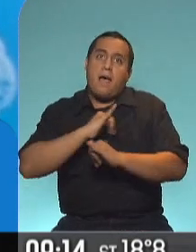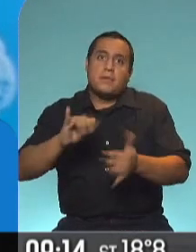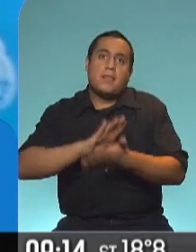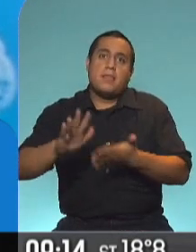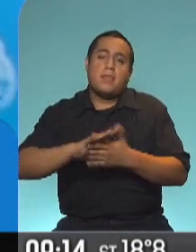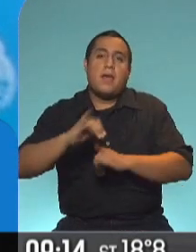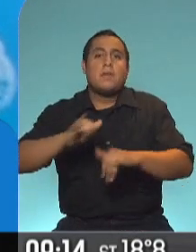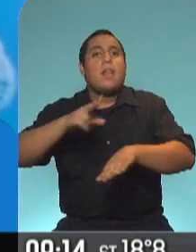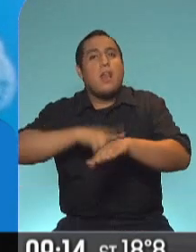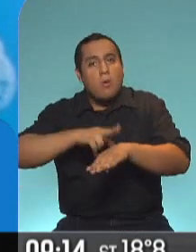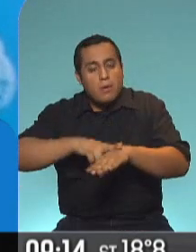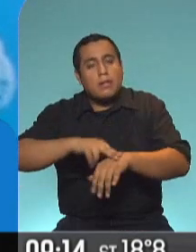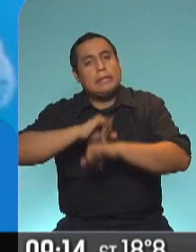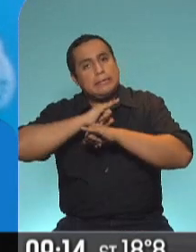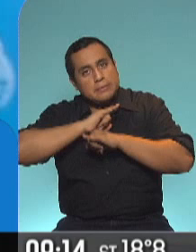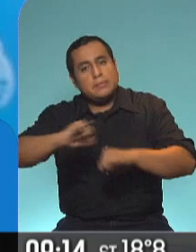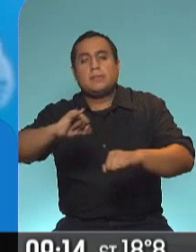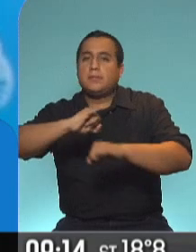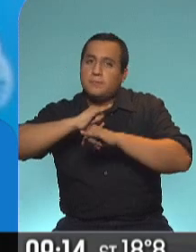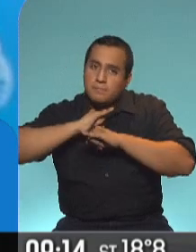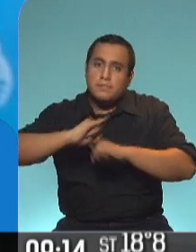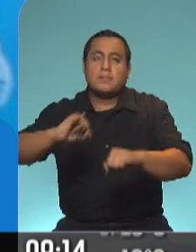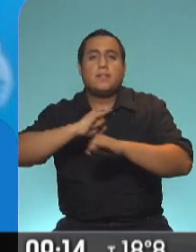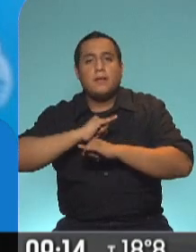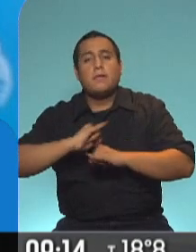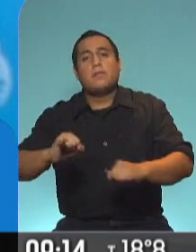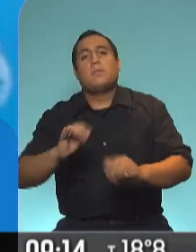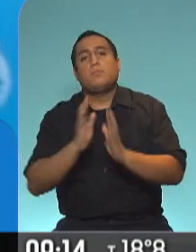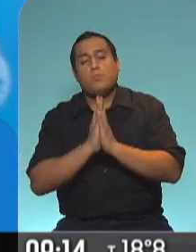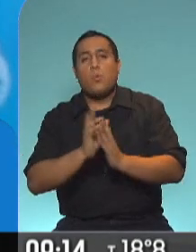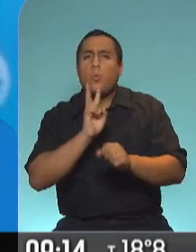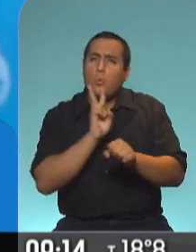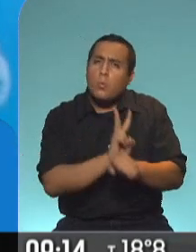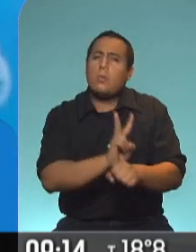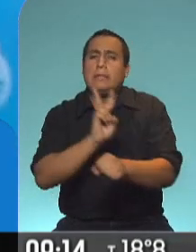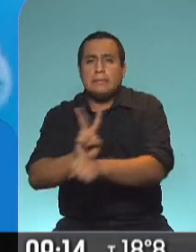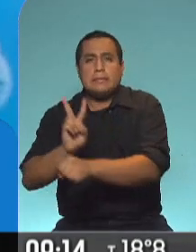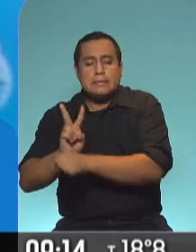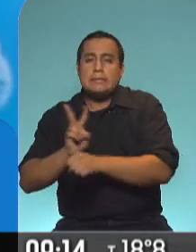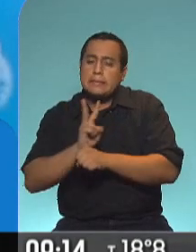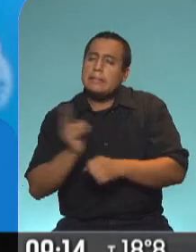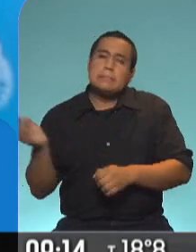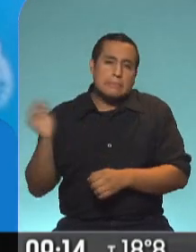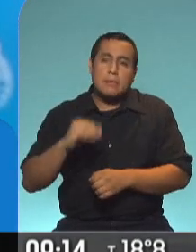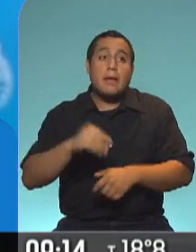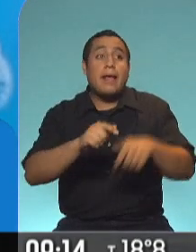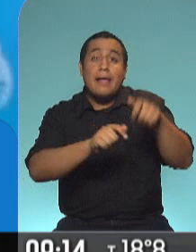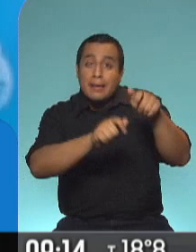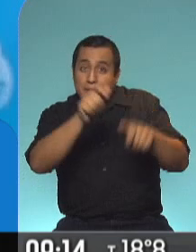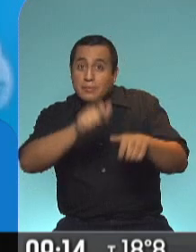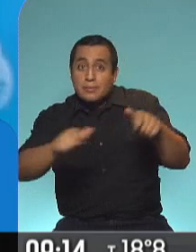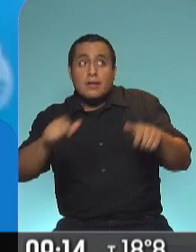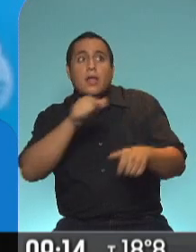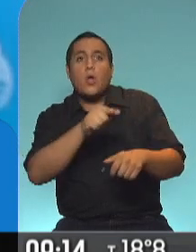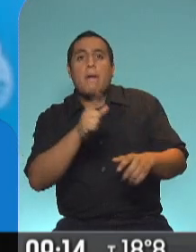recomendación intensificamos la recomendación de extremar las precauciones los cuidados en las personas que tienen alguna